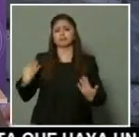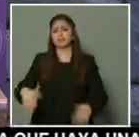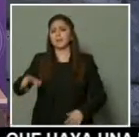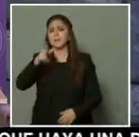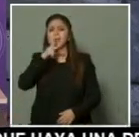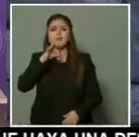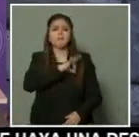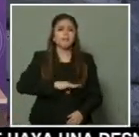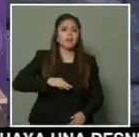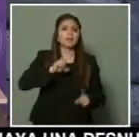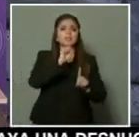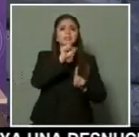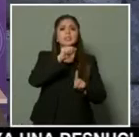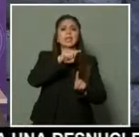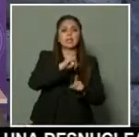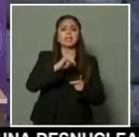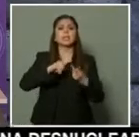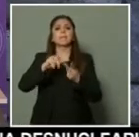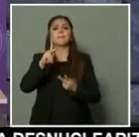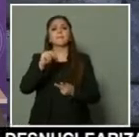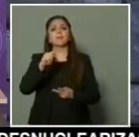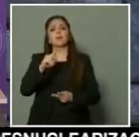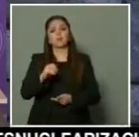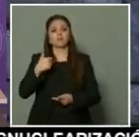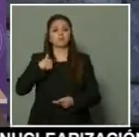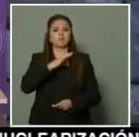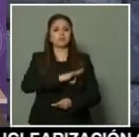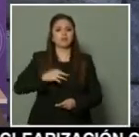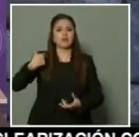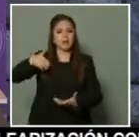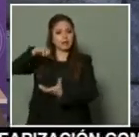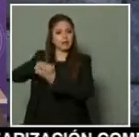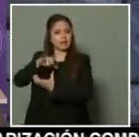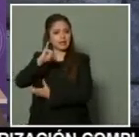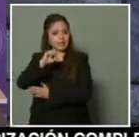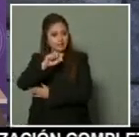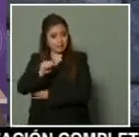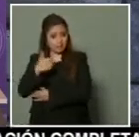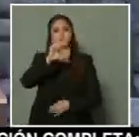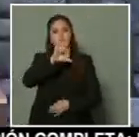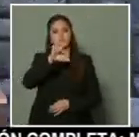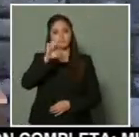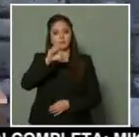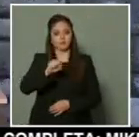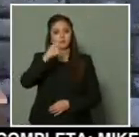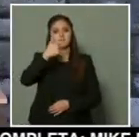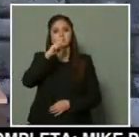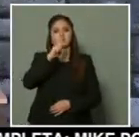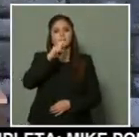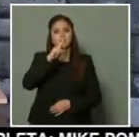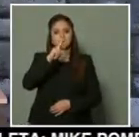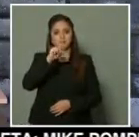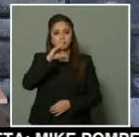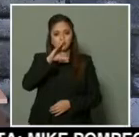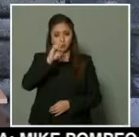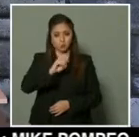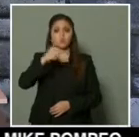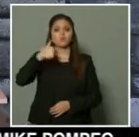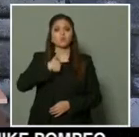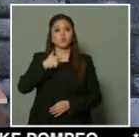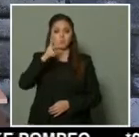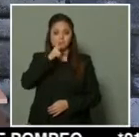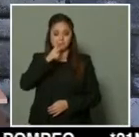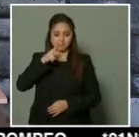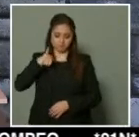escuelas, destinar mayor presupuesto al C5 y colocar cámaras en el transporte público. En su turno, el candidato del Partido